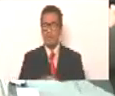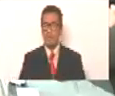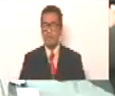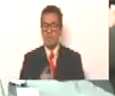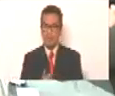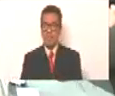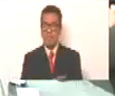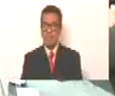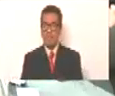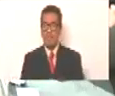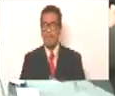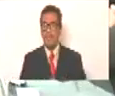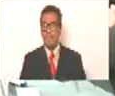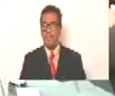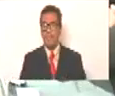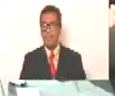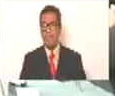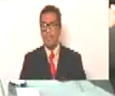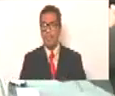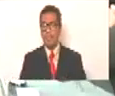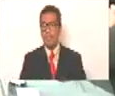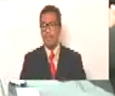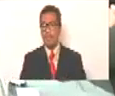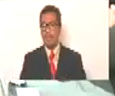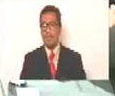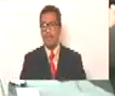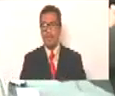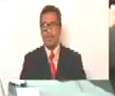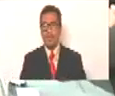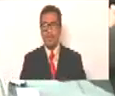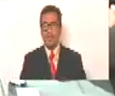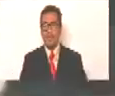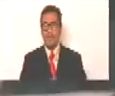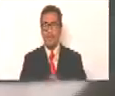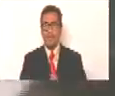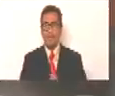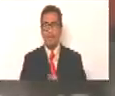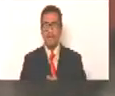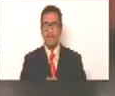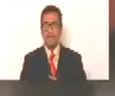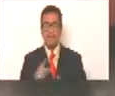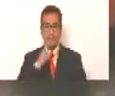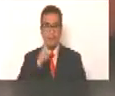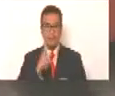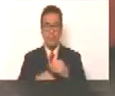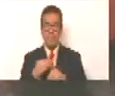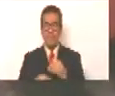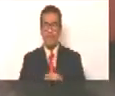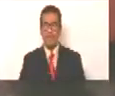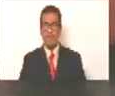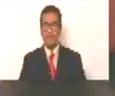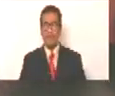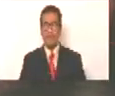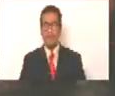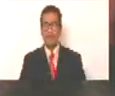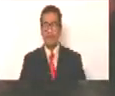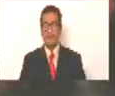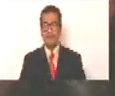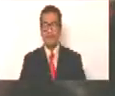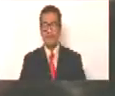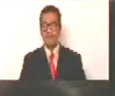y hermana, no lo digo como acusación, sino que lo digo